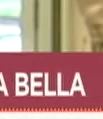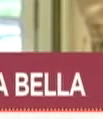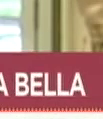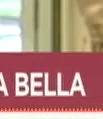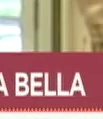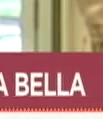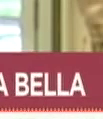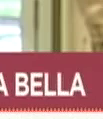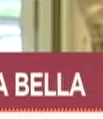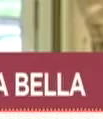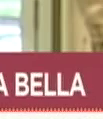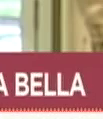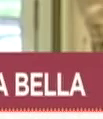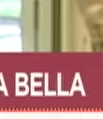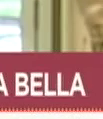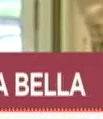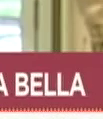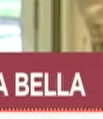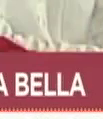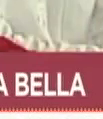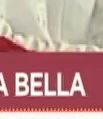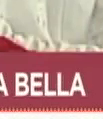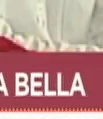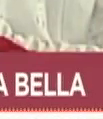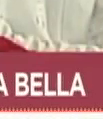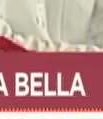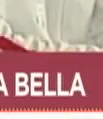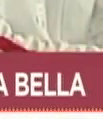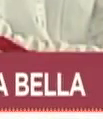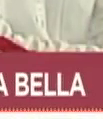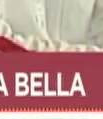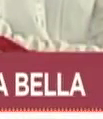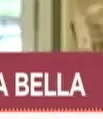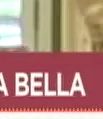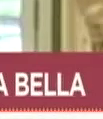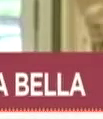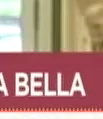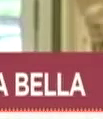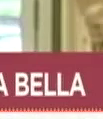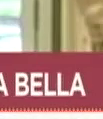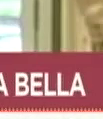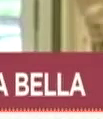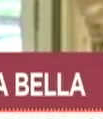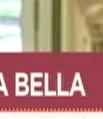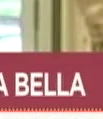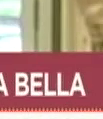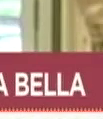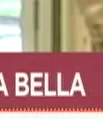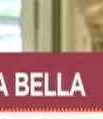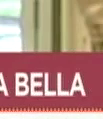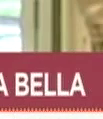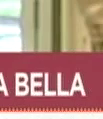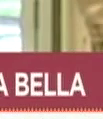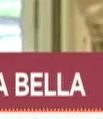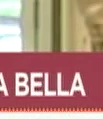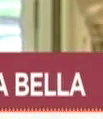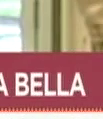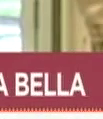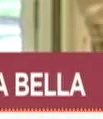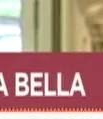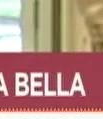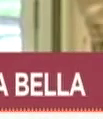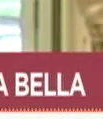Ernesto, de la fundación y el arranque de la misión Robinson, misión milagrosa creada por